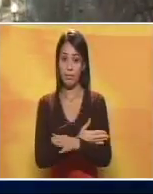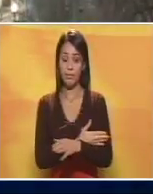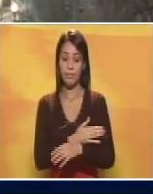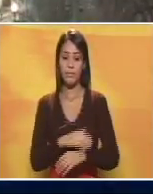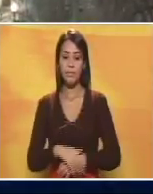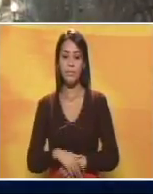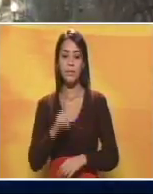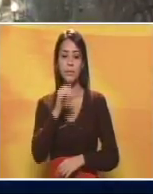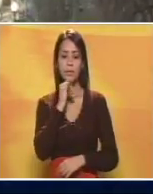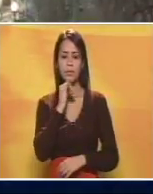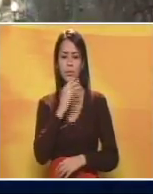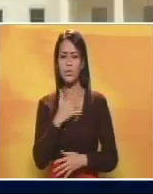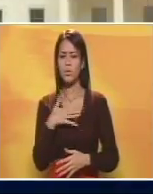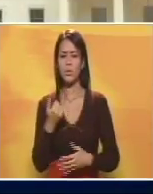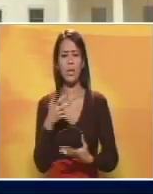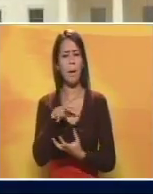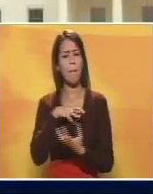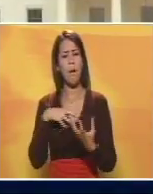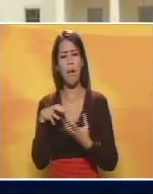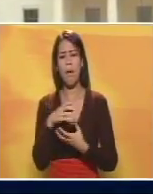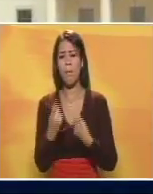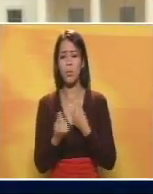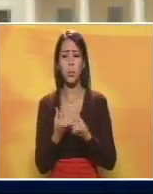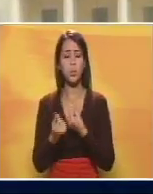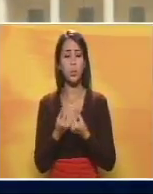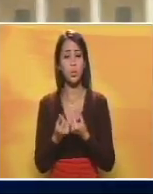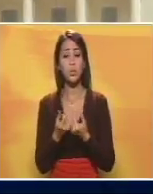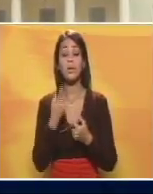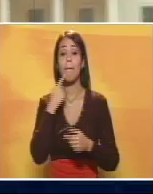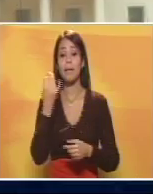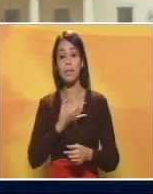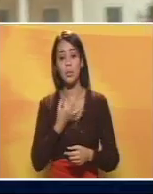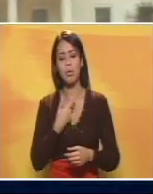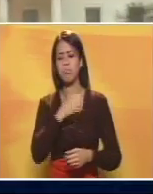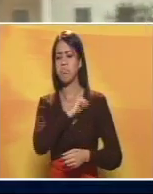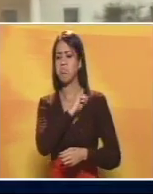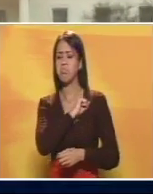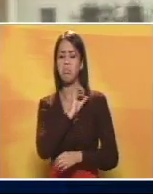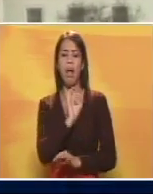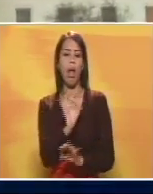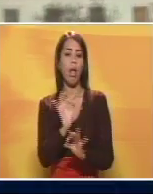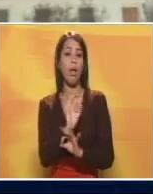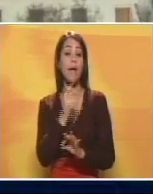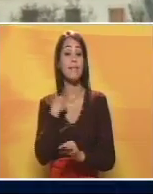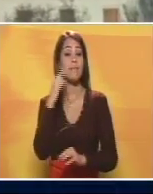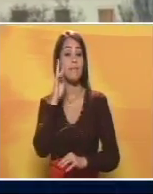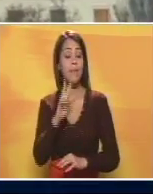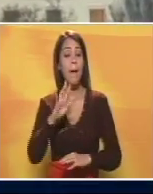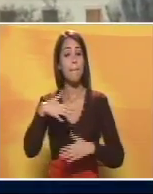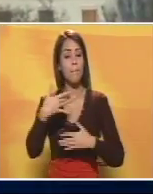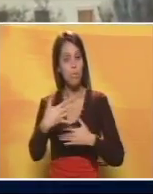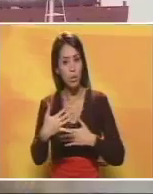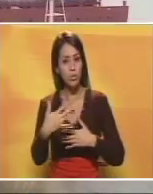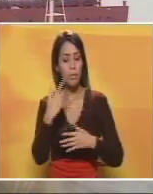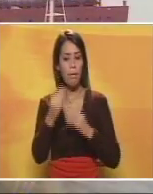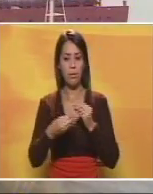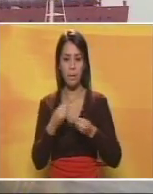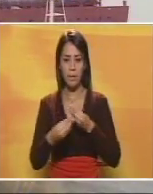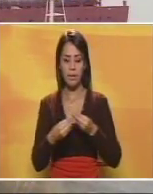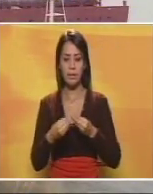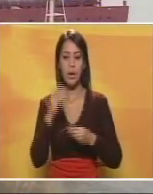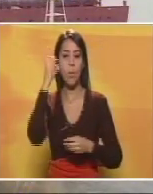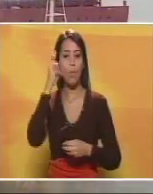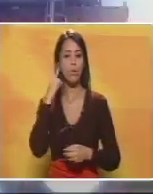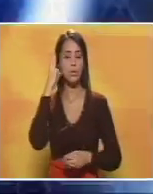Pekín reiteró que no quiere una guerra comercial, aunque aseguró no tenerle miedo, e indicó que observarán las próximas acciones que tome